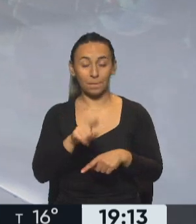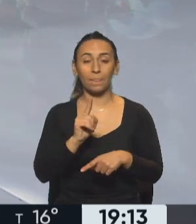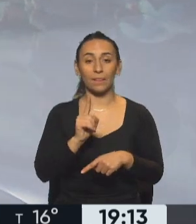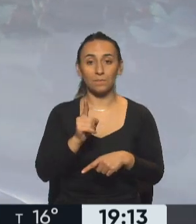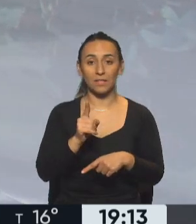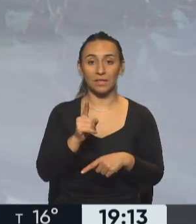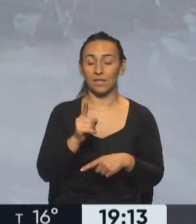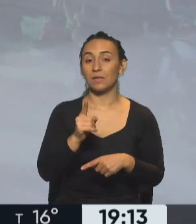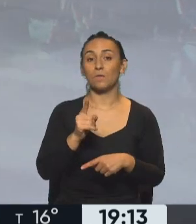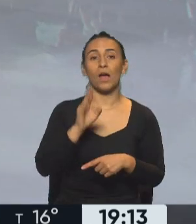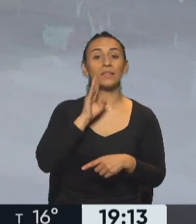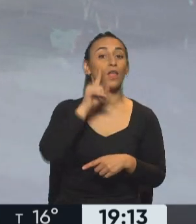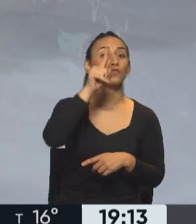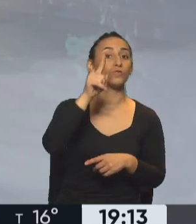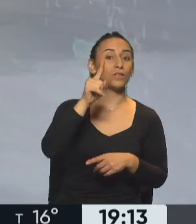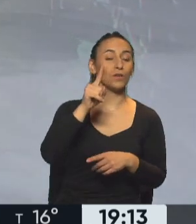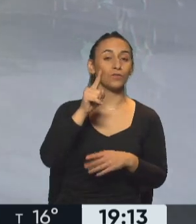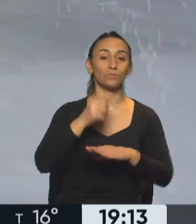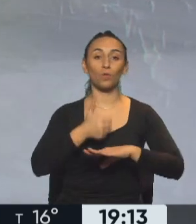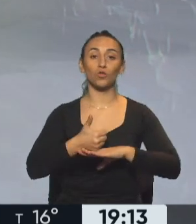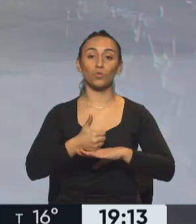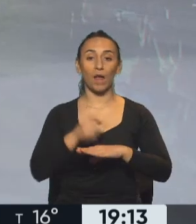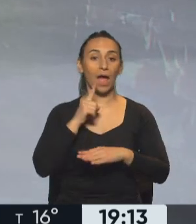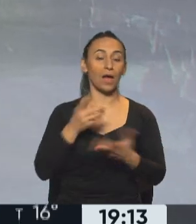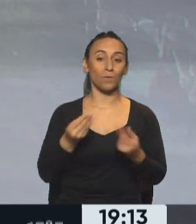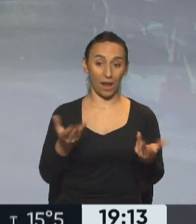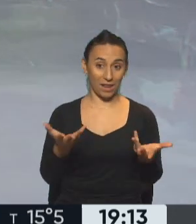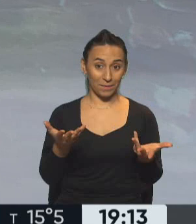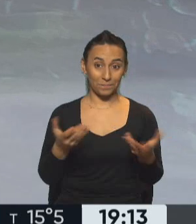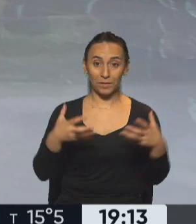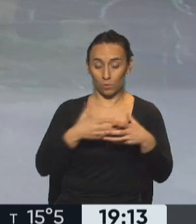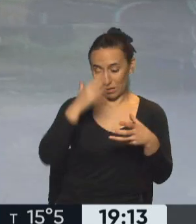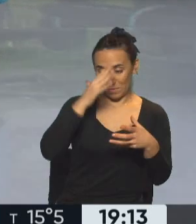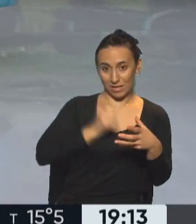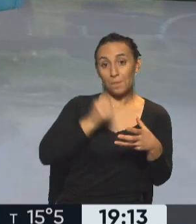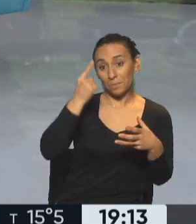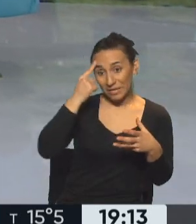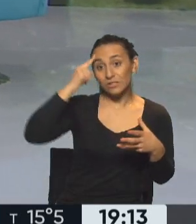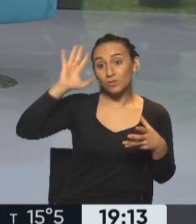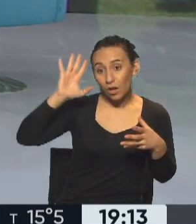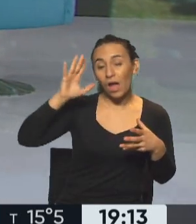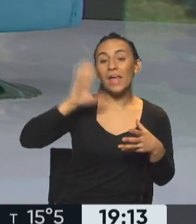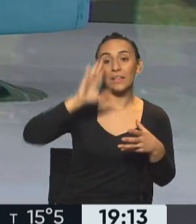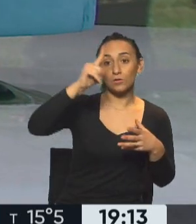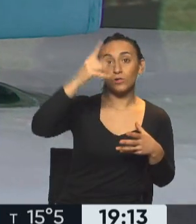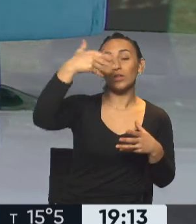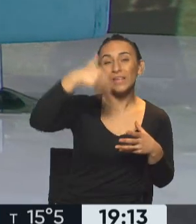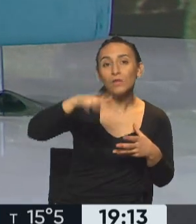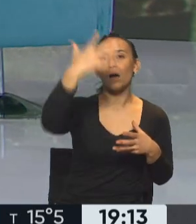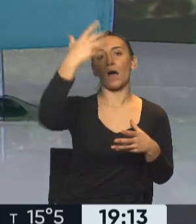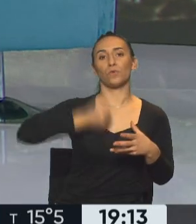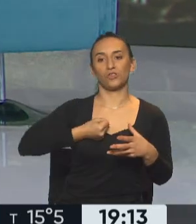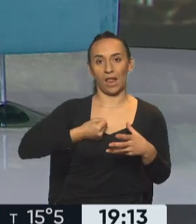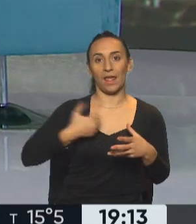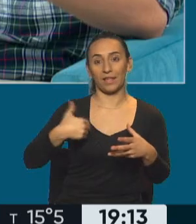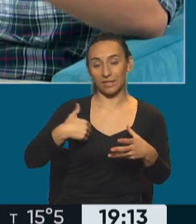tomó o iba a tomar Estados Unidos. La Junta Militar creyó, de forma muy ingenua, que Estados Unidos iba a apoyar a la Argentina,